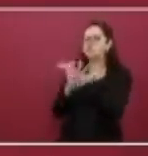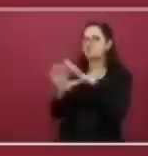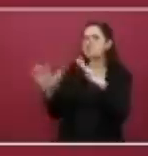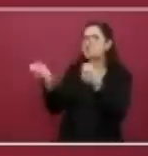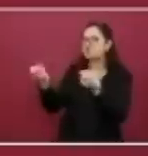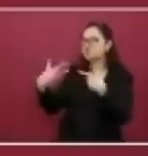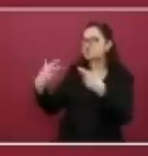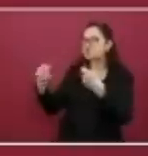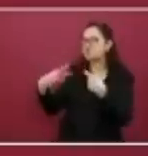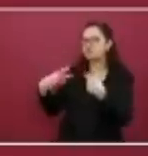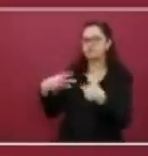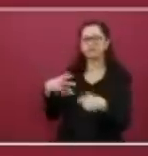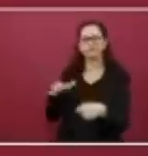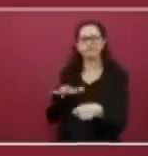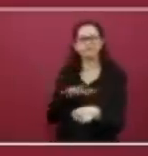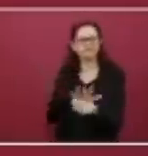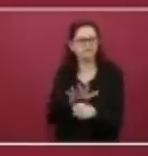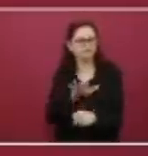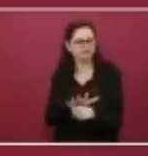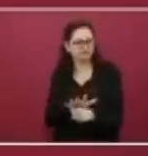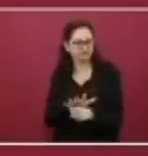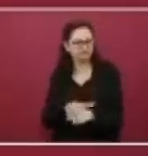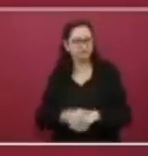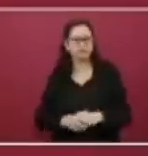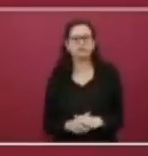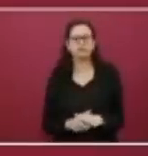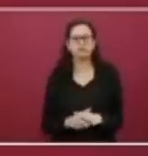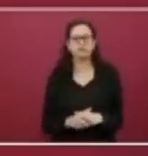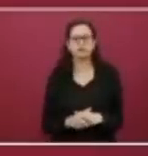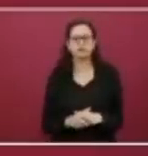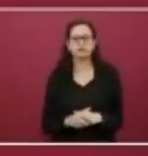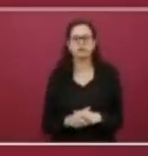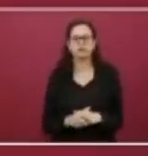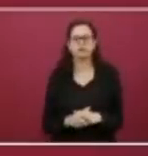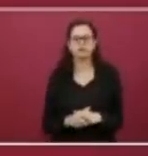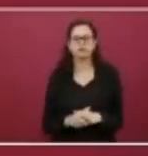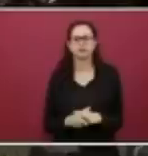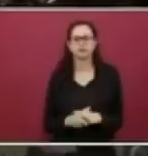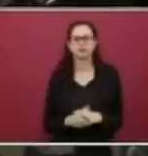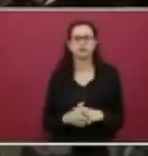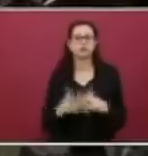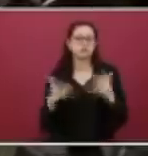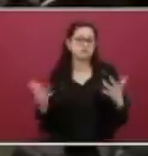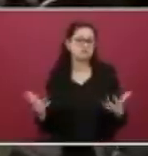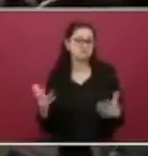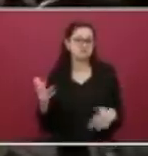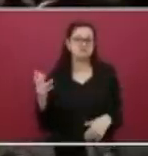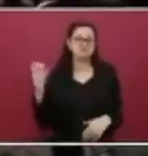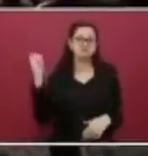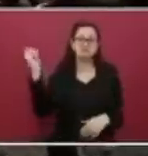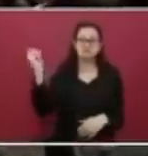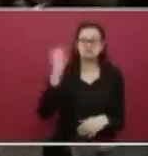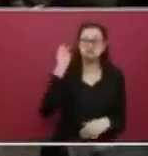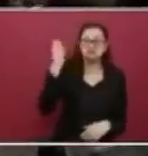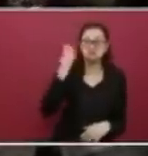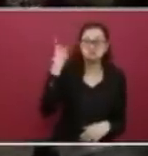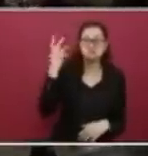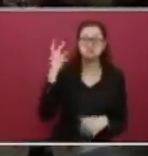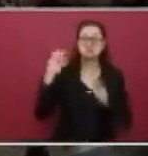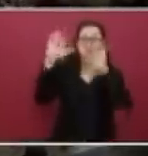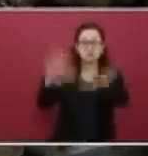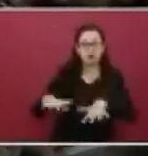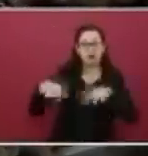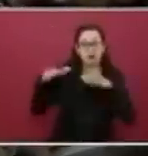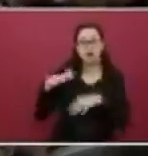pueden obtener una asamblea de 10.000 de 20.000 ciudadanos